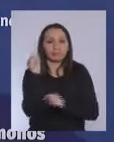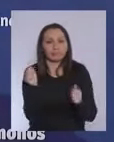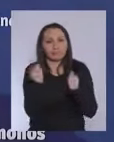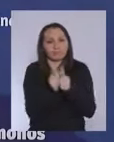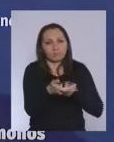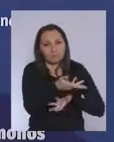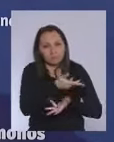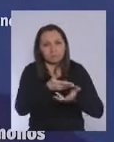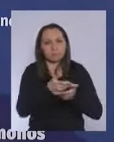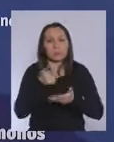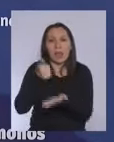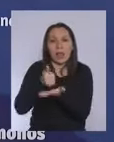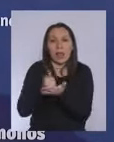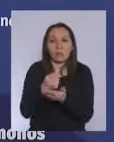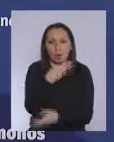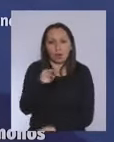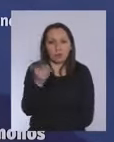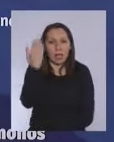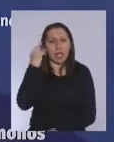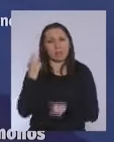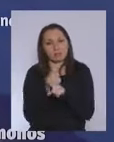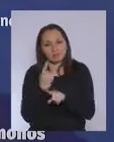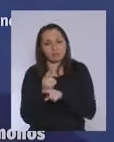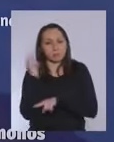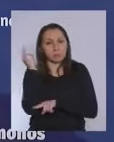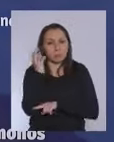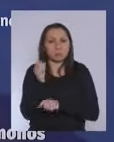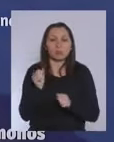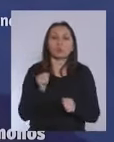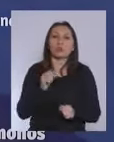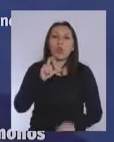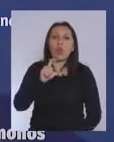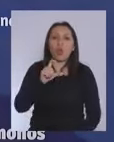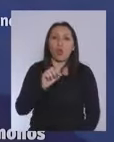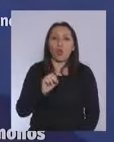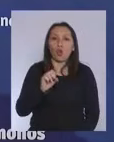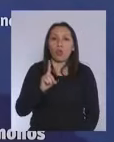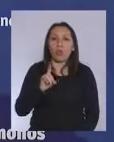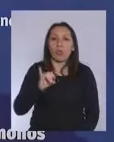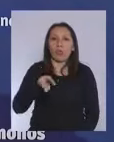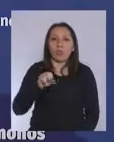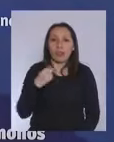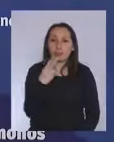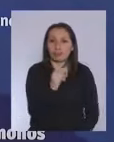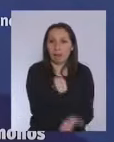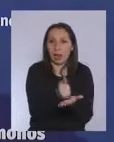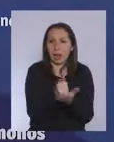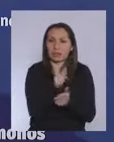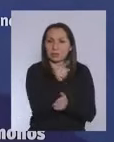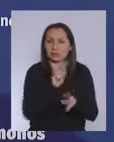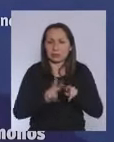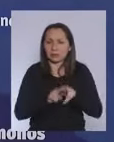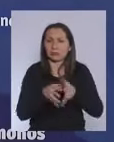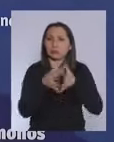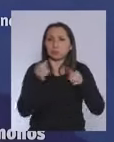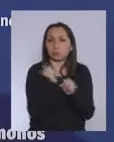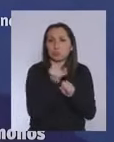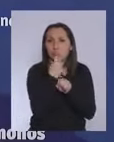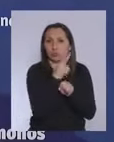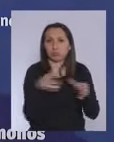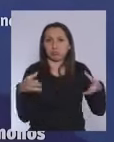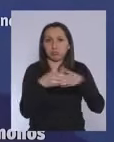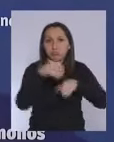alcalde hace unas dos semanas atrás con el alcalde germán codina que hay que reconocer ha hecho un gran trabajo junto a ese equipo